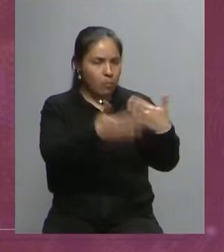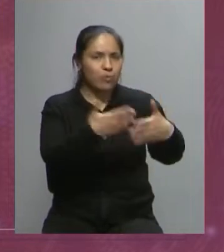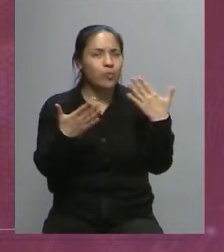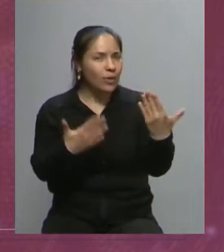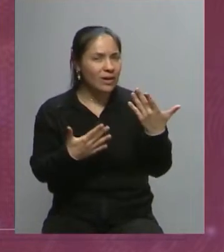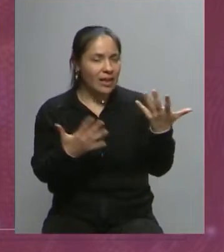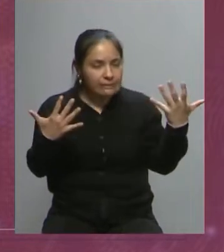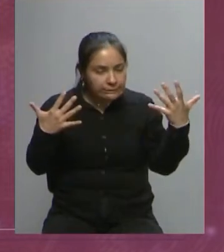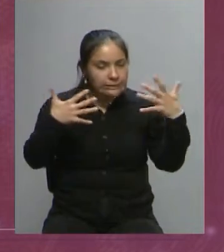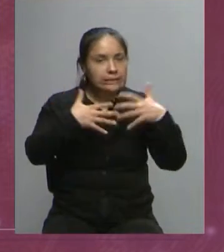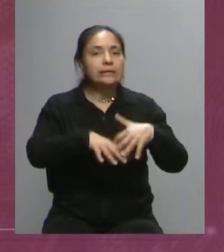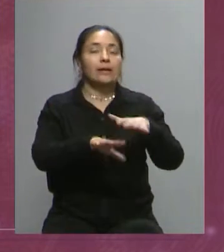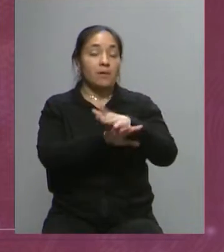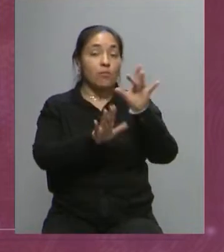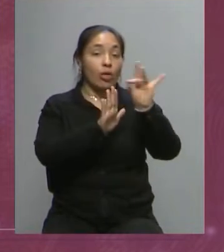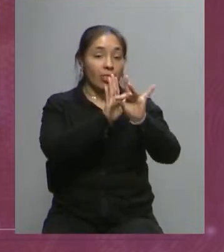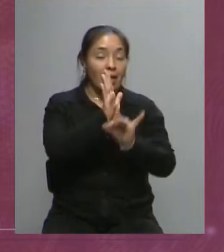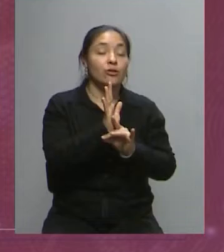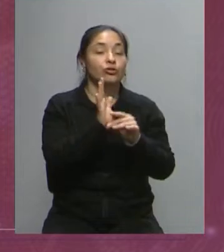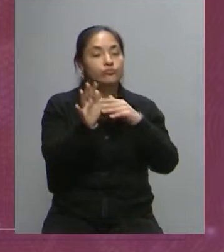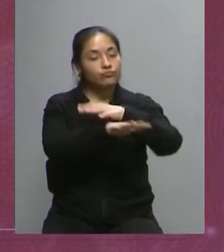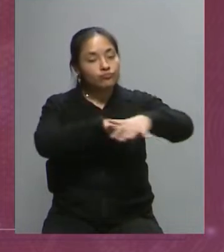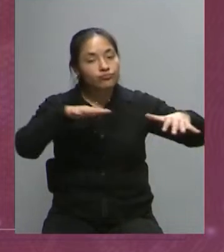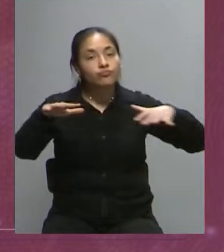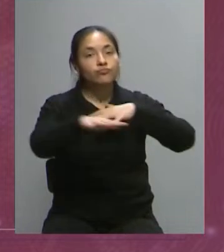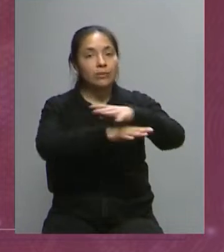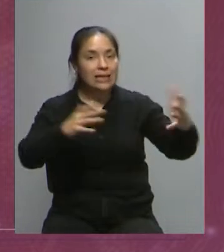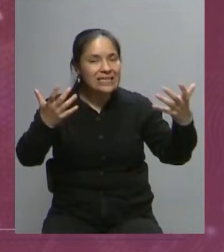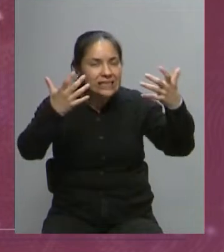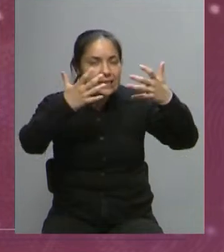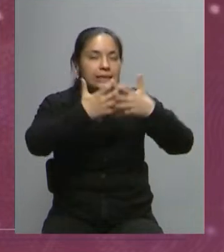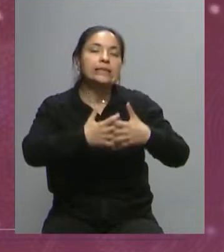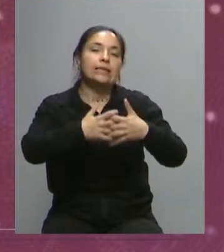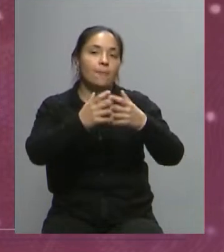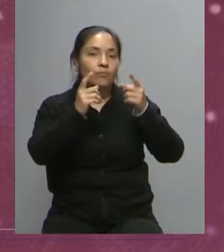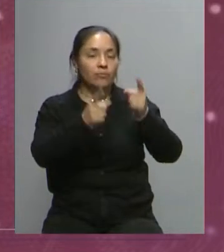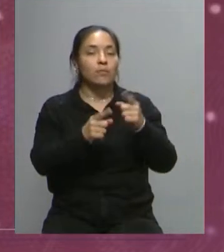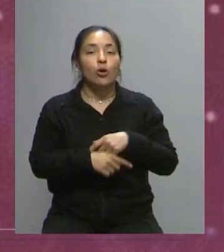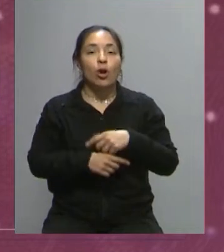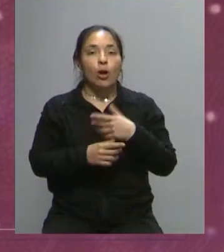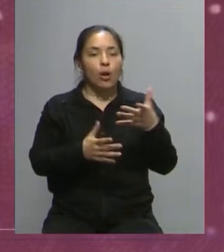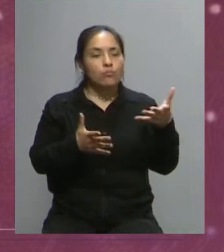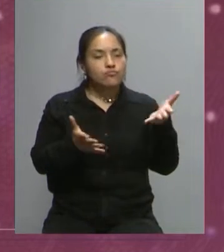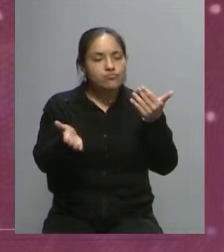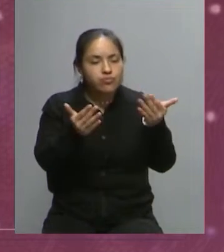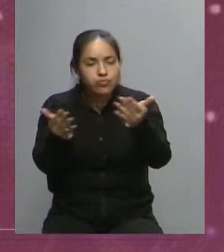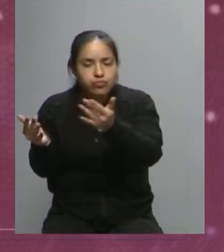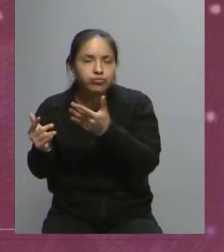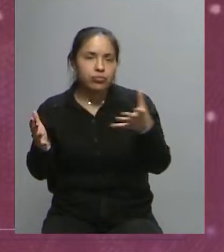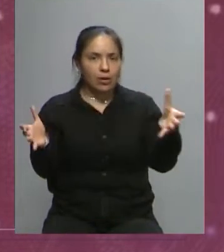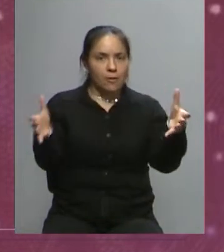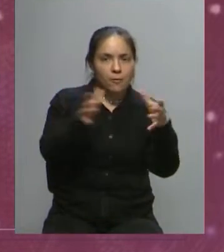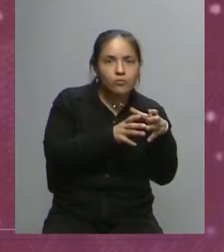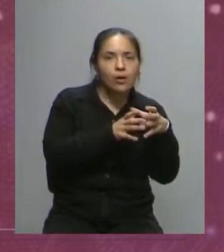de interactuar con los datos, integrando, valga la redundancia y una vez más, el proceso de recolección, validación, hacer una pregunta,